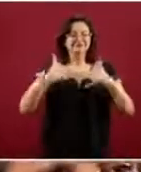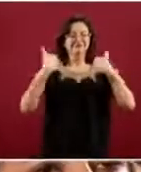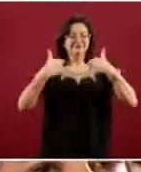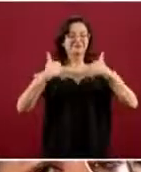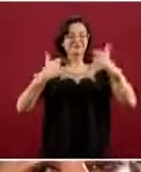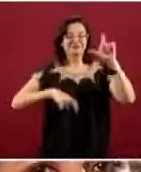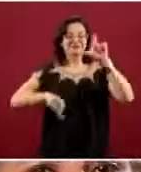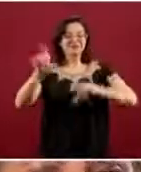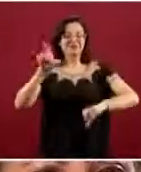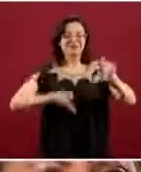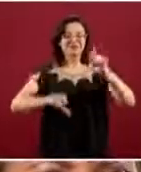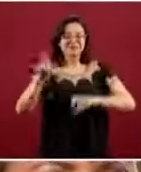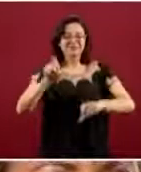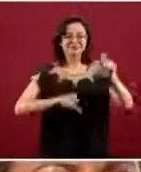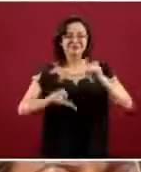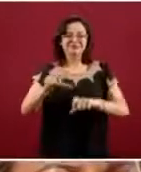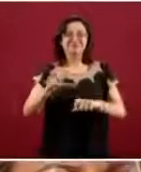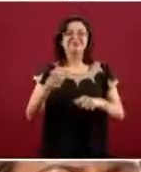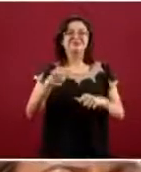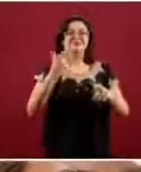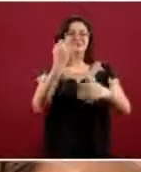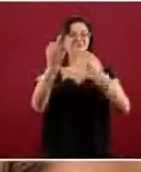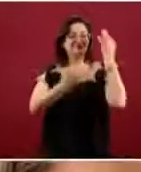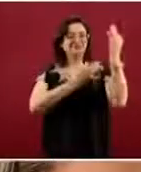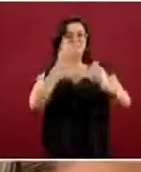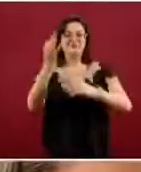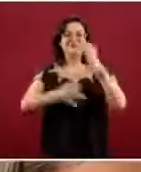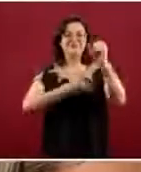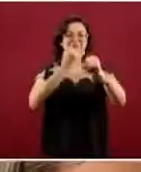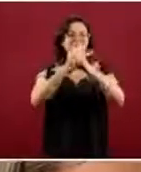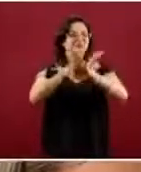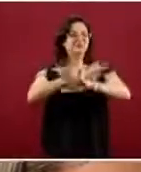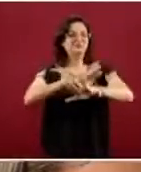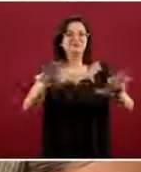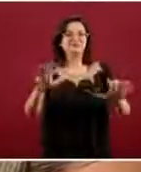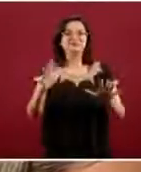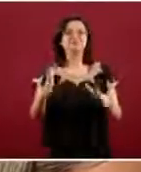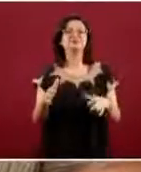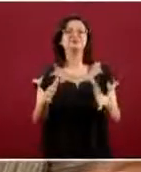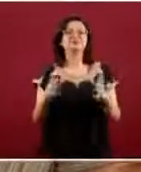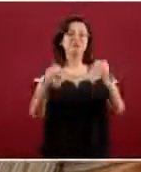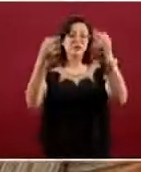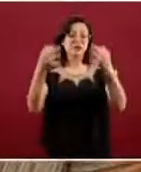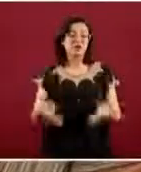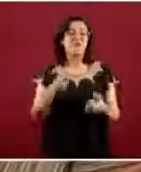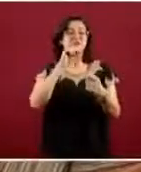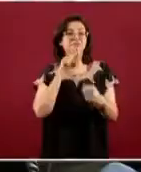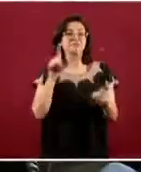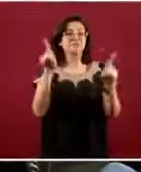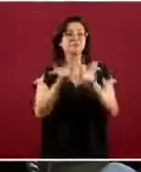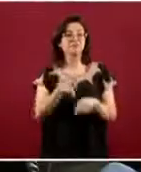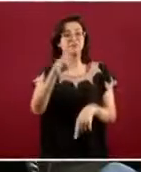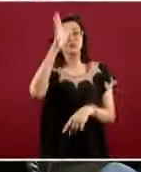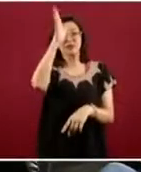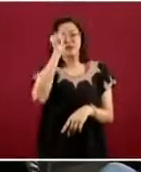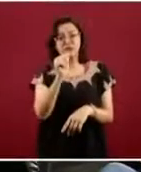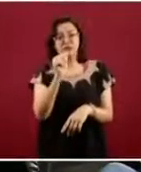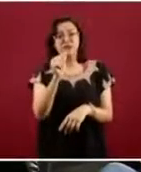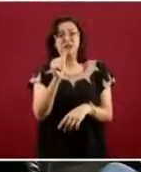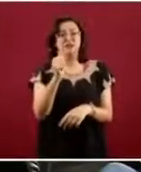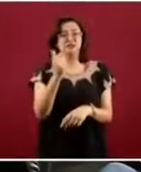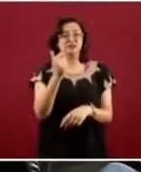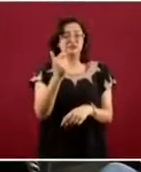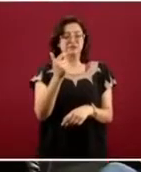químicos, ingenieros, entre otros, se está difundiendo información valiosa y certificada, así como hay acuerdos para elaborar a través de impresores de